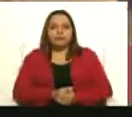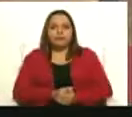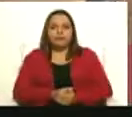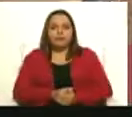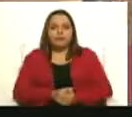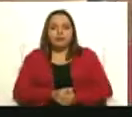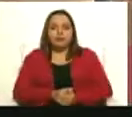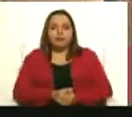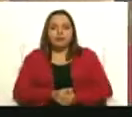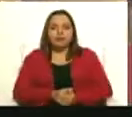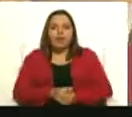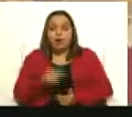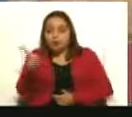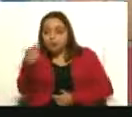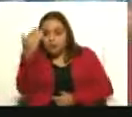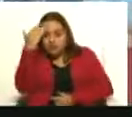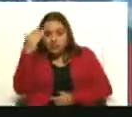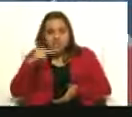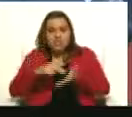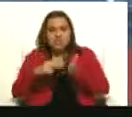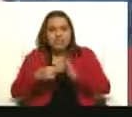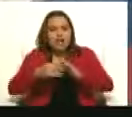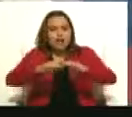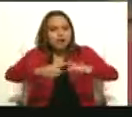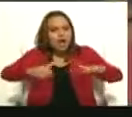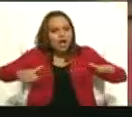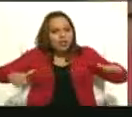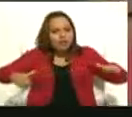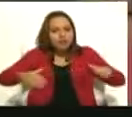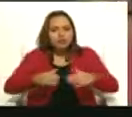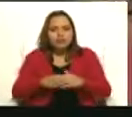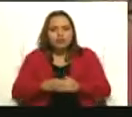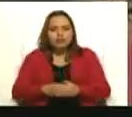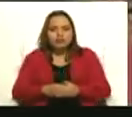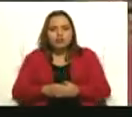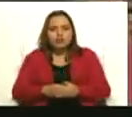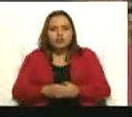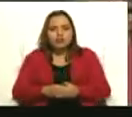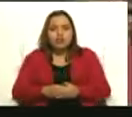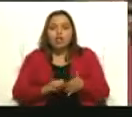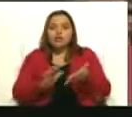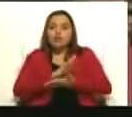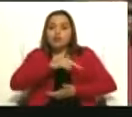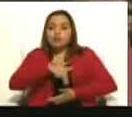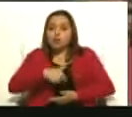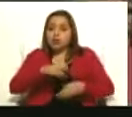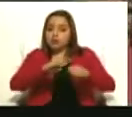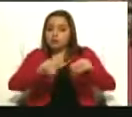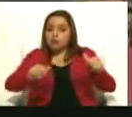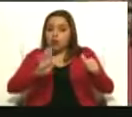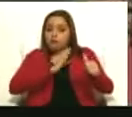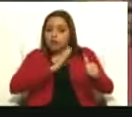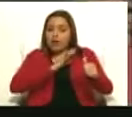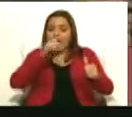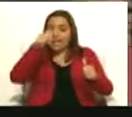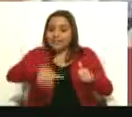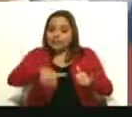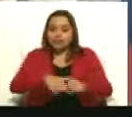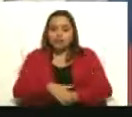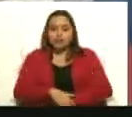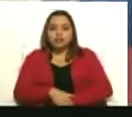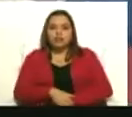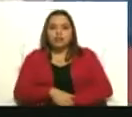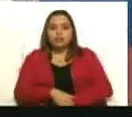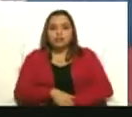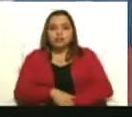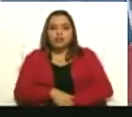isla. Ustedes saben lo que significa el mar en materia de nuestro alcance territorial. Y aquí,